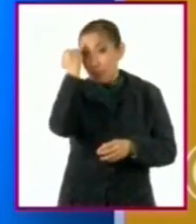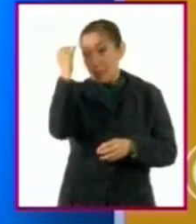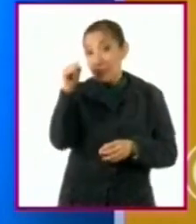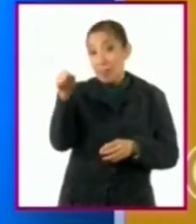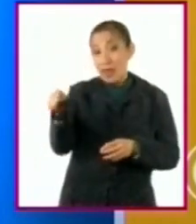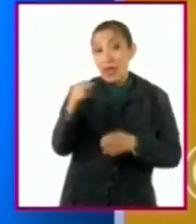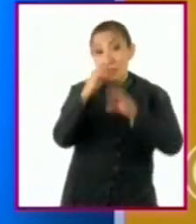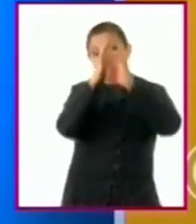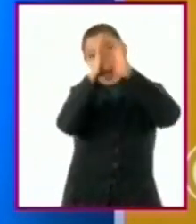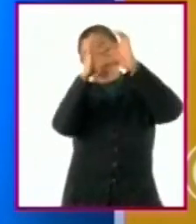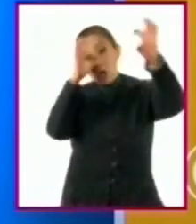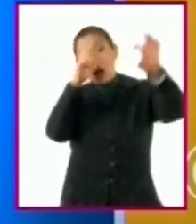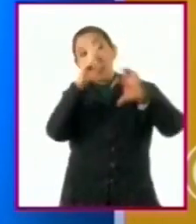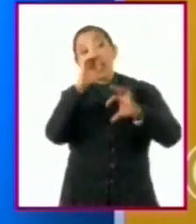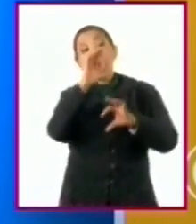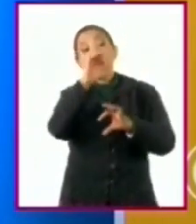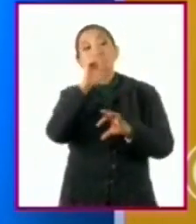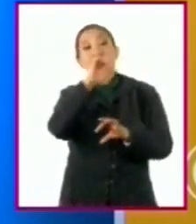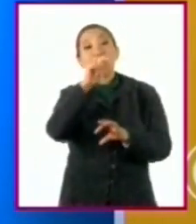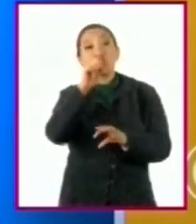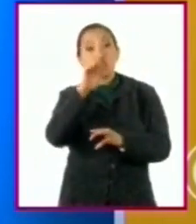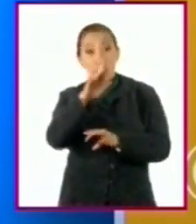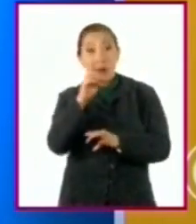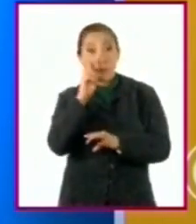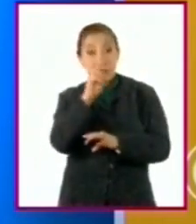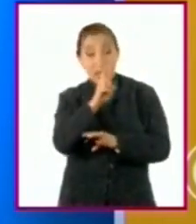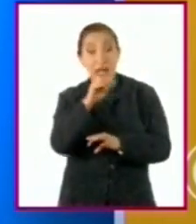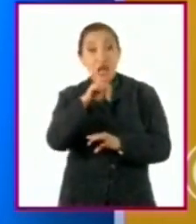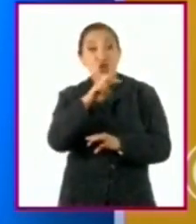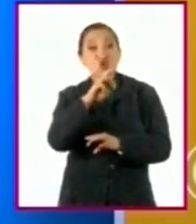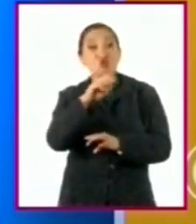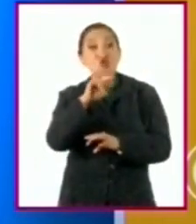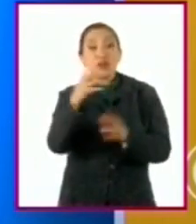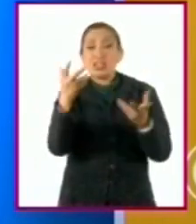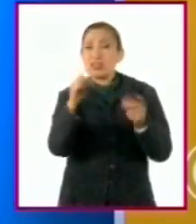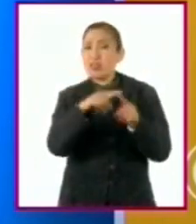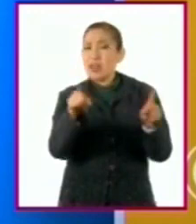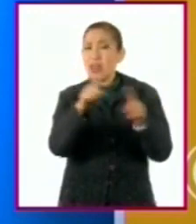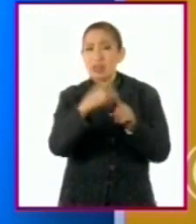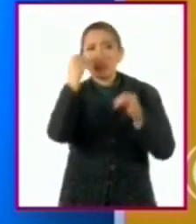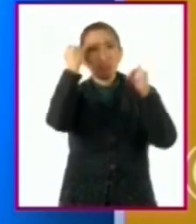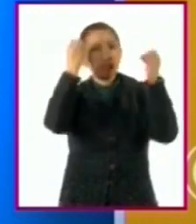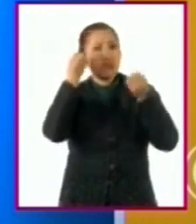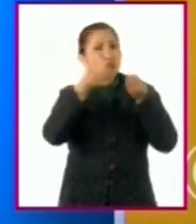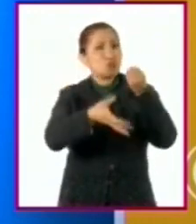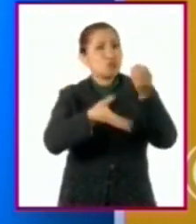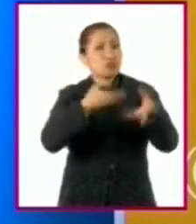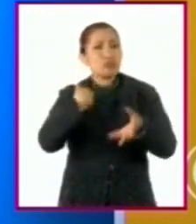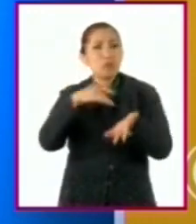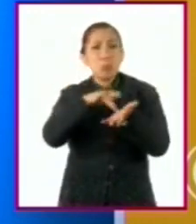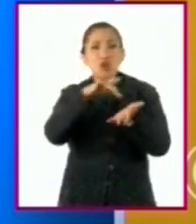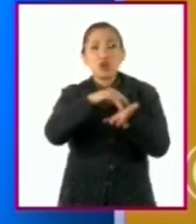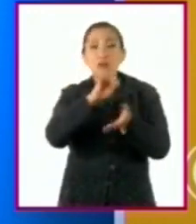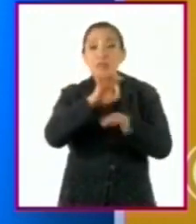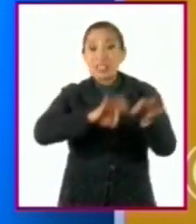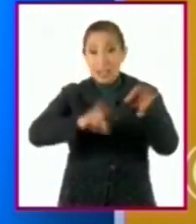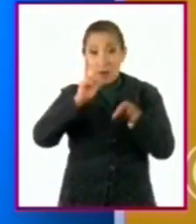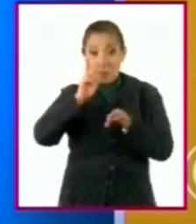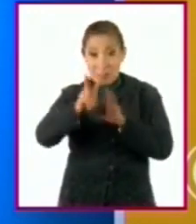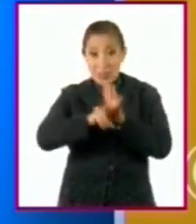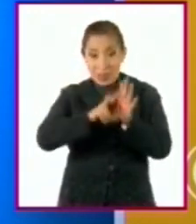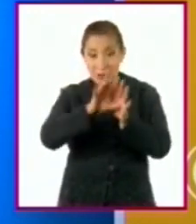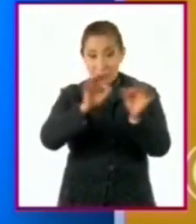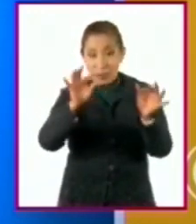el telescopio reflector. Como puedes ver, Newton realizó muchas aportaciones a la física. En el siguiente video